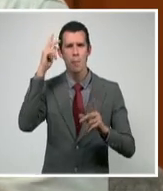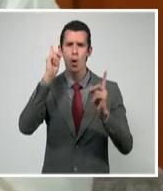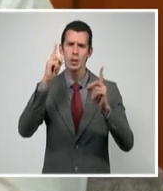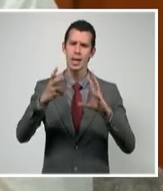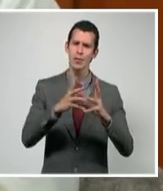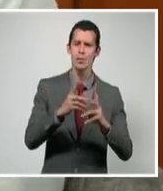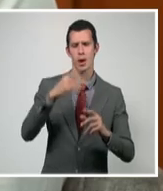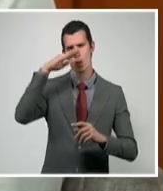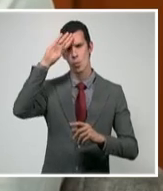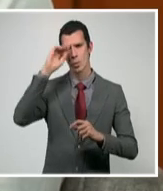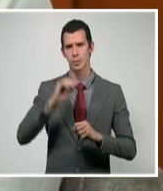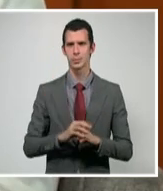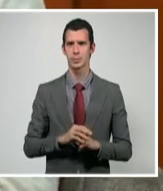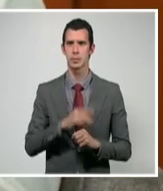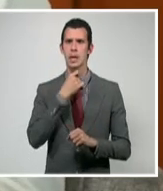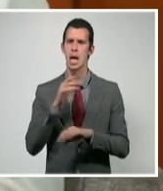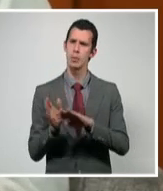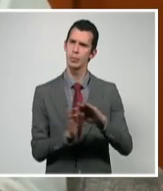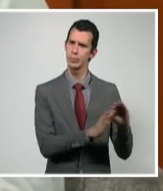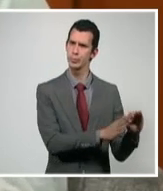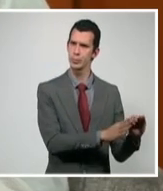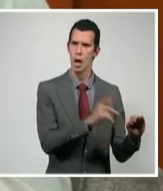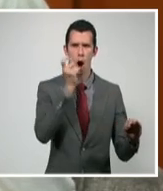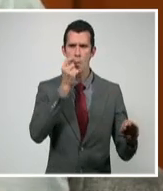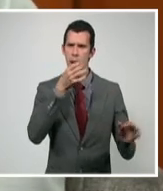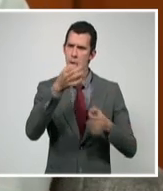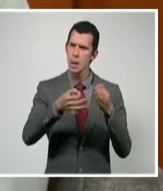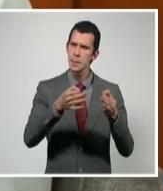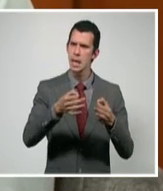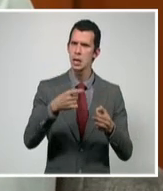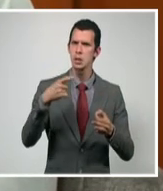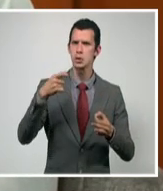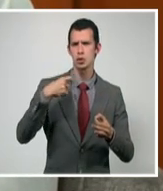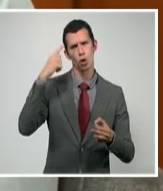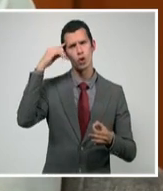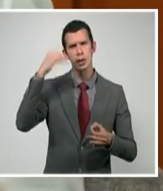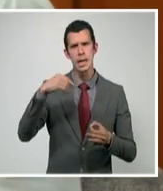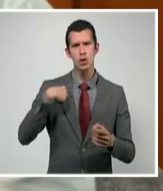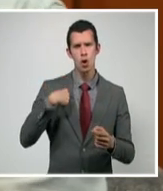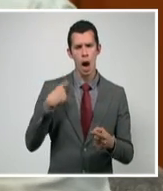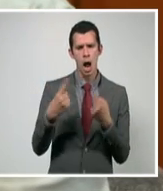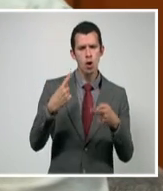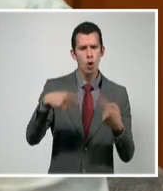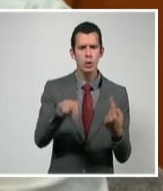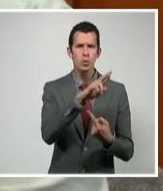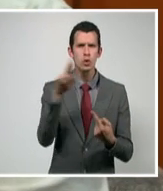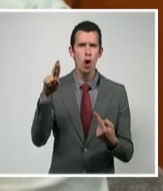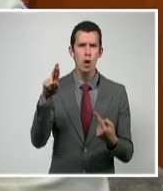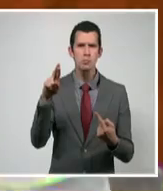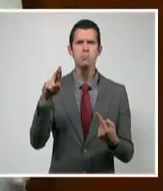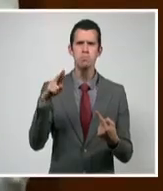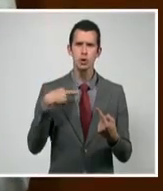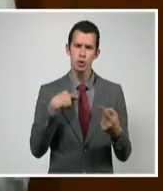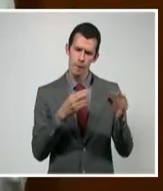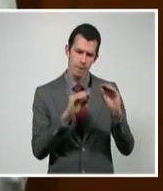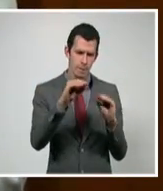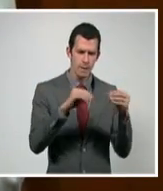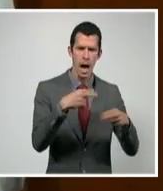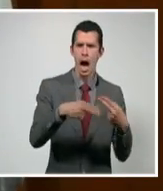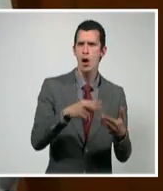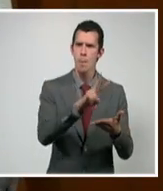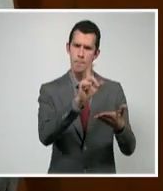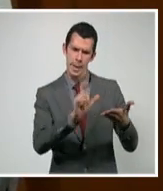me convenga para llamar la atención en el escenario donde me van a promocionar. Porque hay un acto de promoción. Lo que pasa que